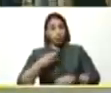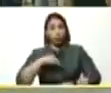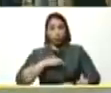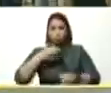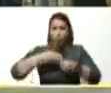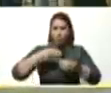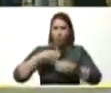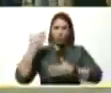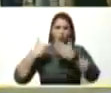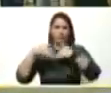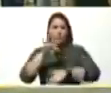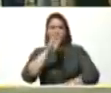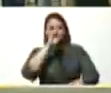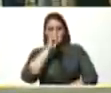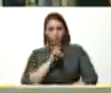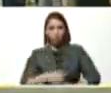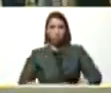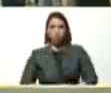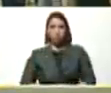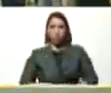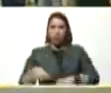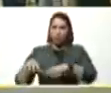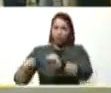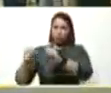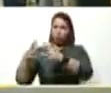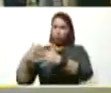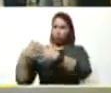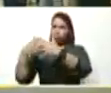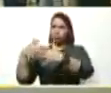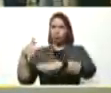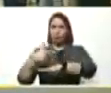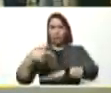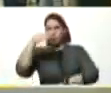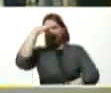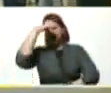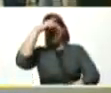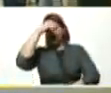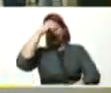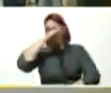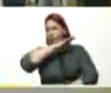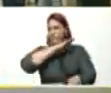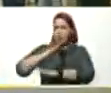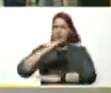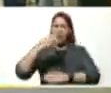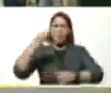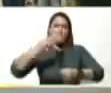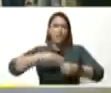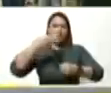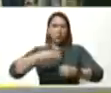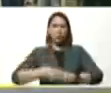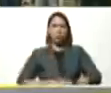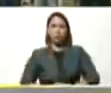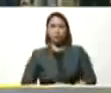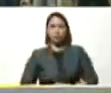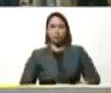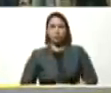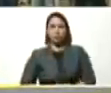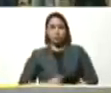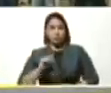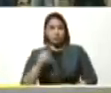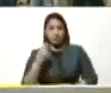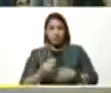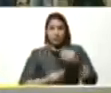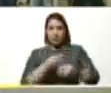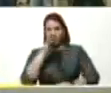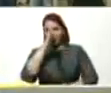hace 4 años, el imperialismo y el gobierno de Donald Trump sancionó el petro. Lo primero que hicieron